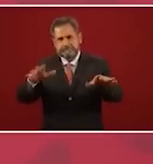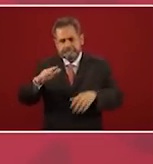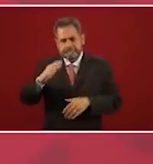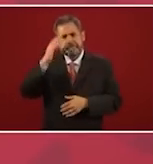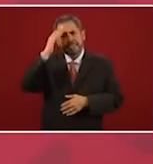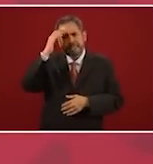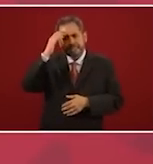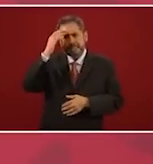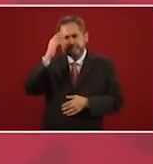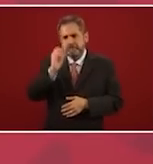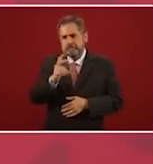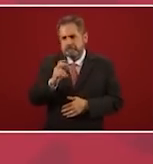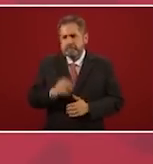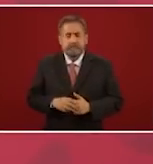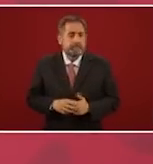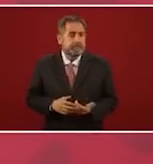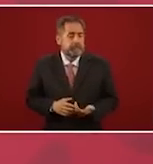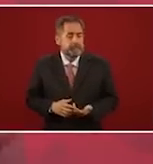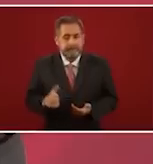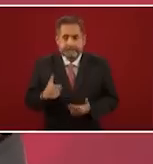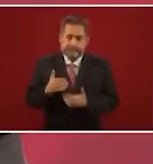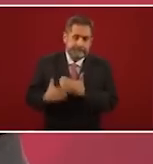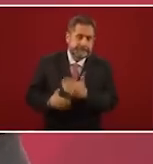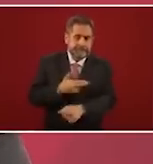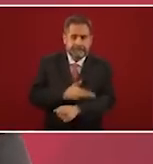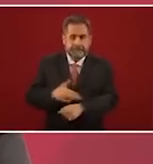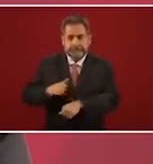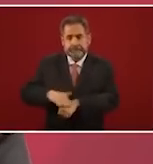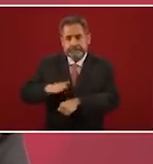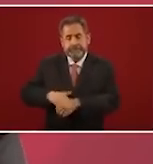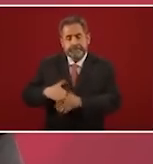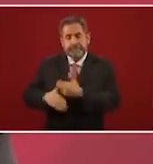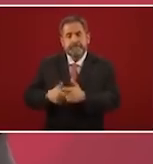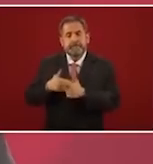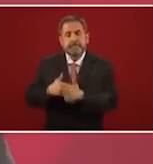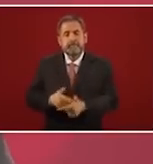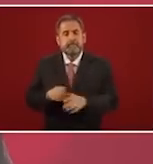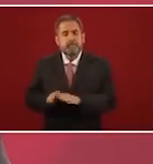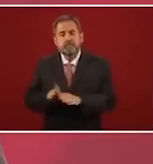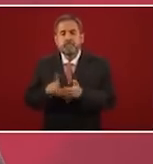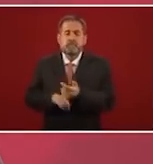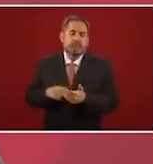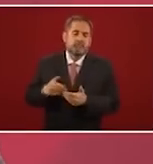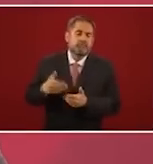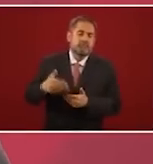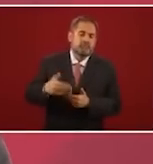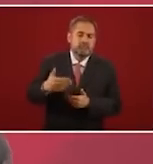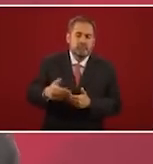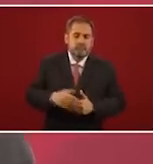y vamos a avanzar más en cuanto a